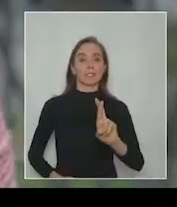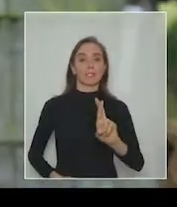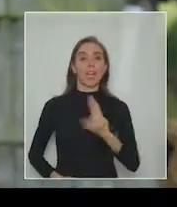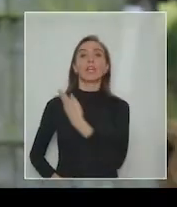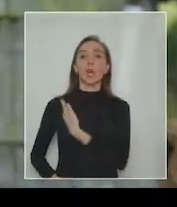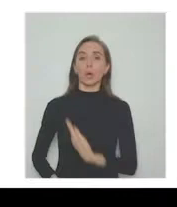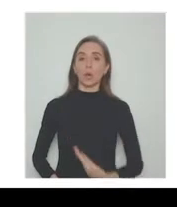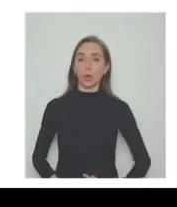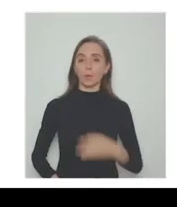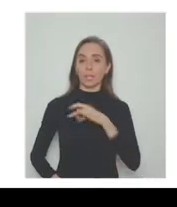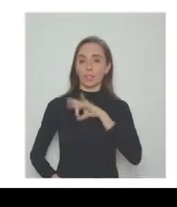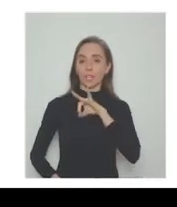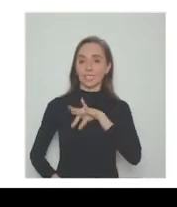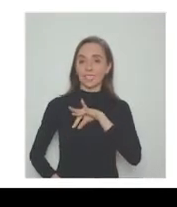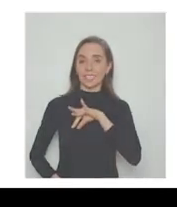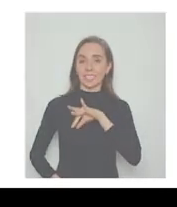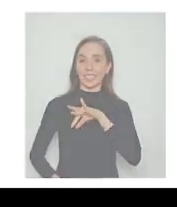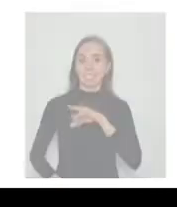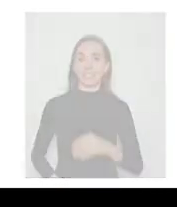ser.